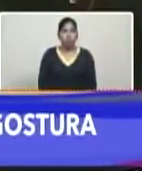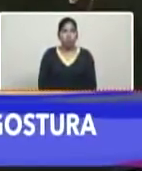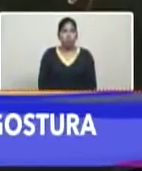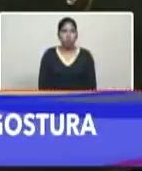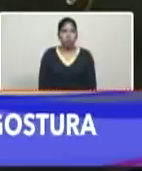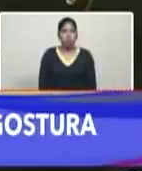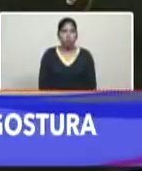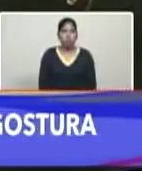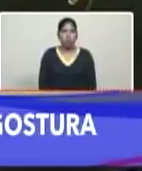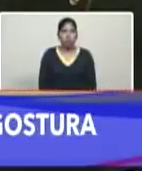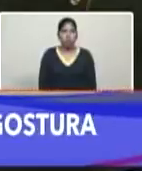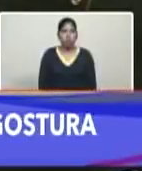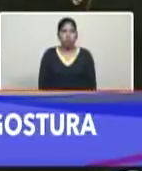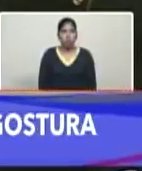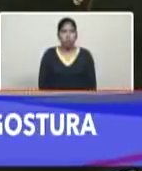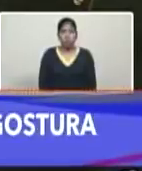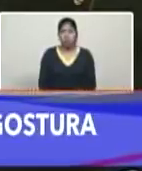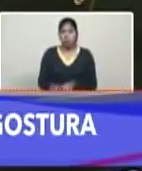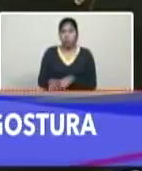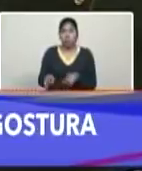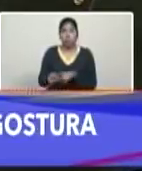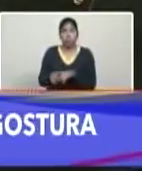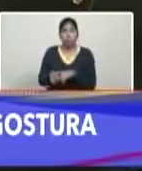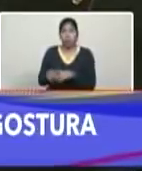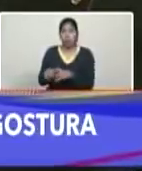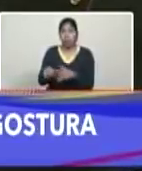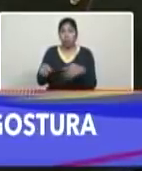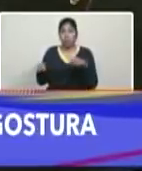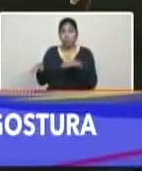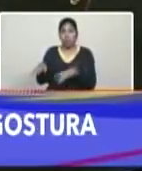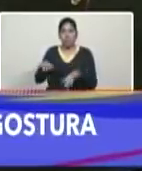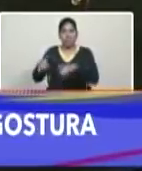Un títere y un Judas